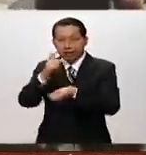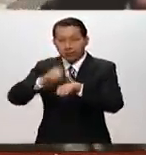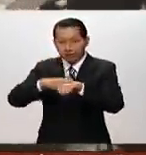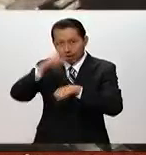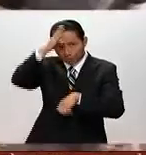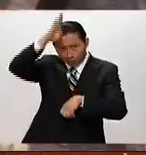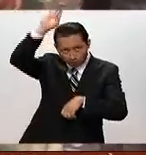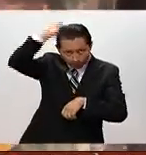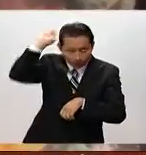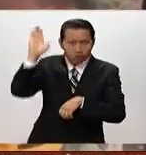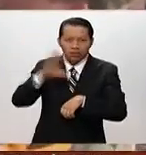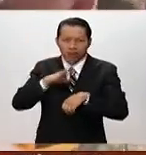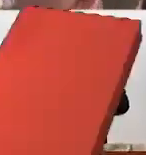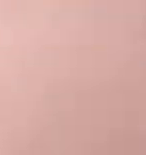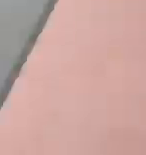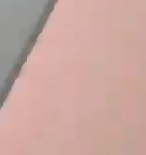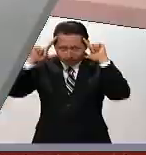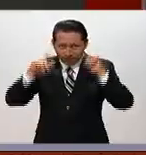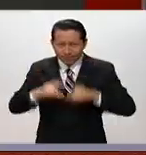y personal naval.